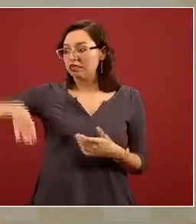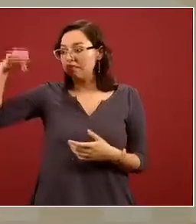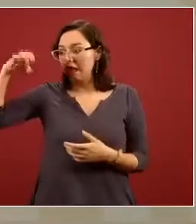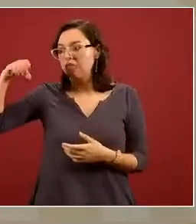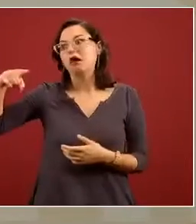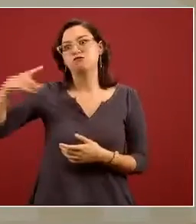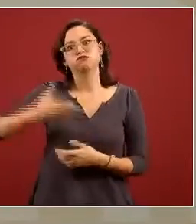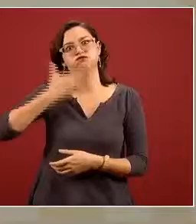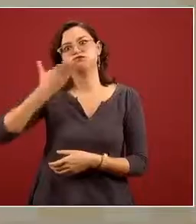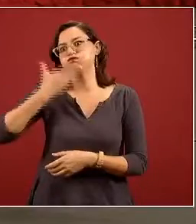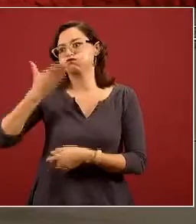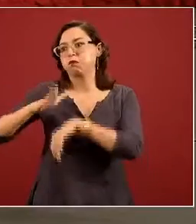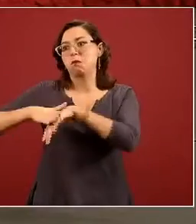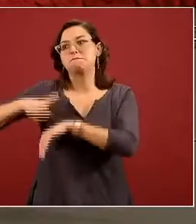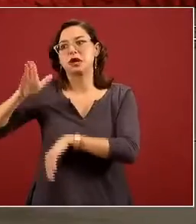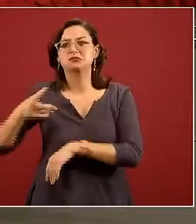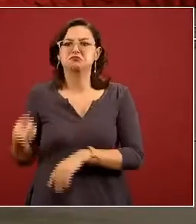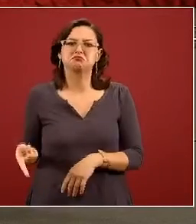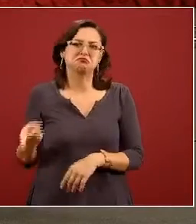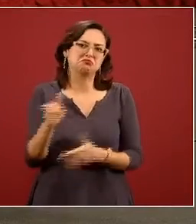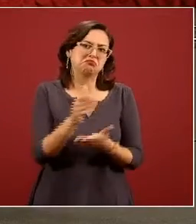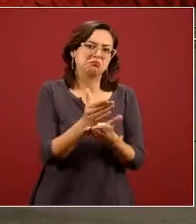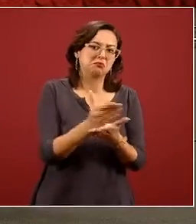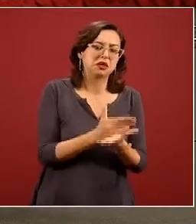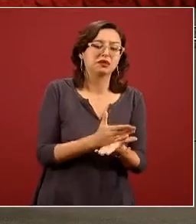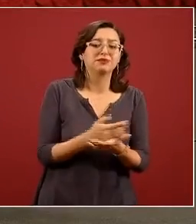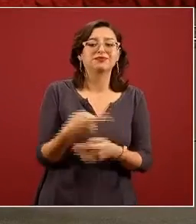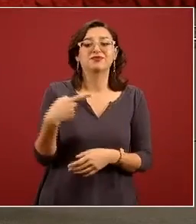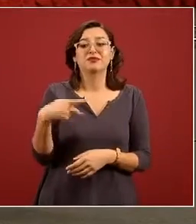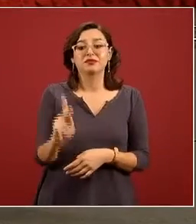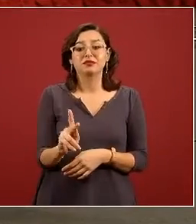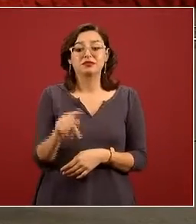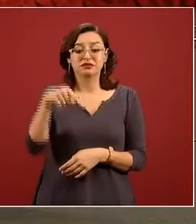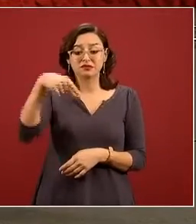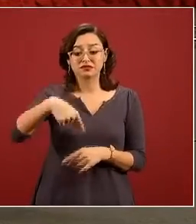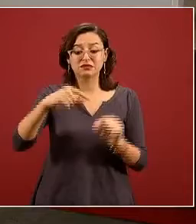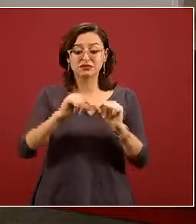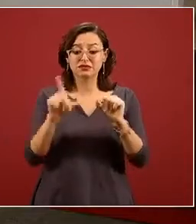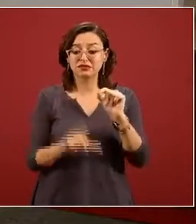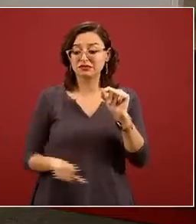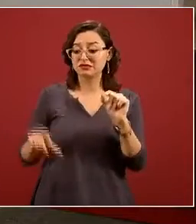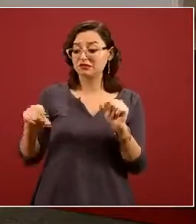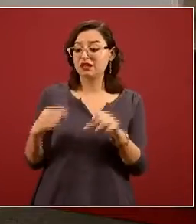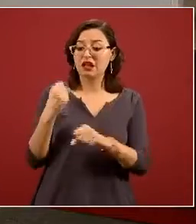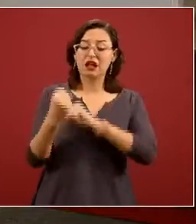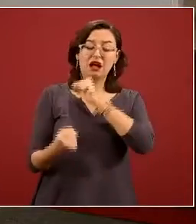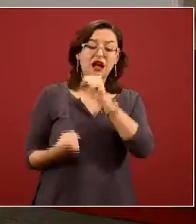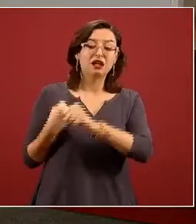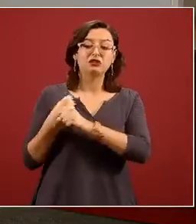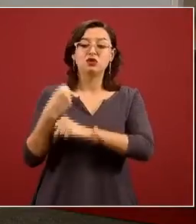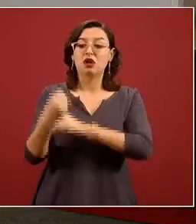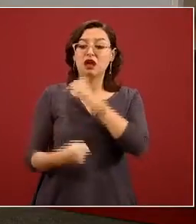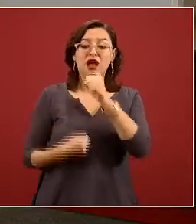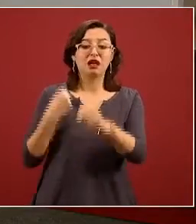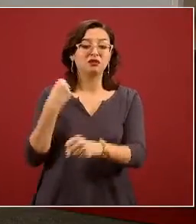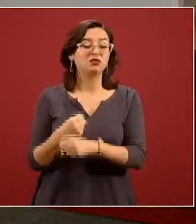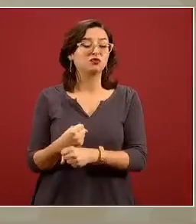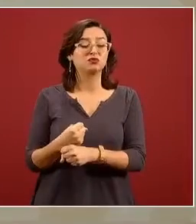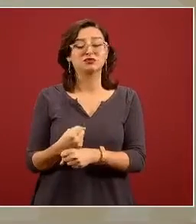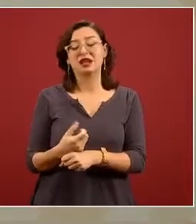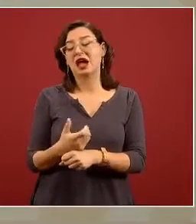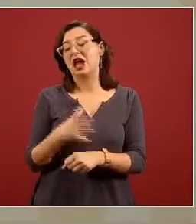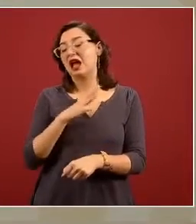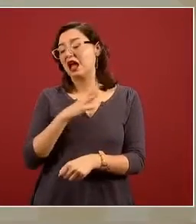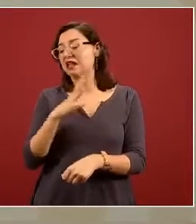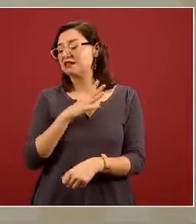mayores. Y en el caso de México tenemos, como lo sabemos desde hace muchos años, unas gravísimas y